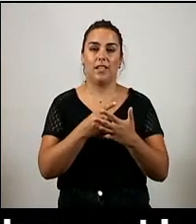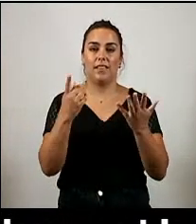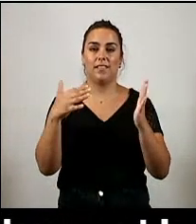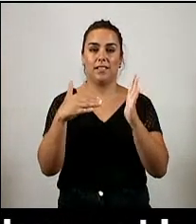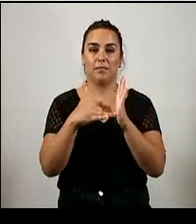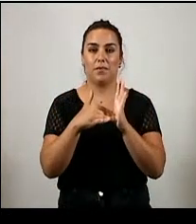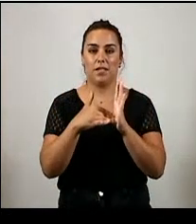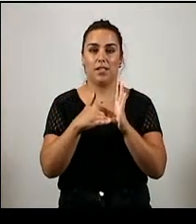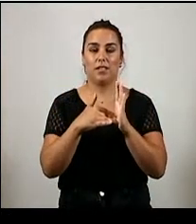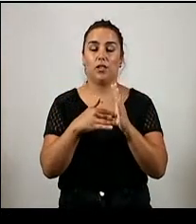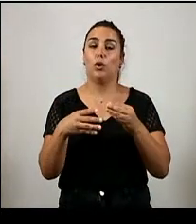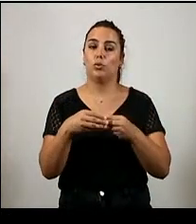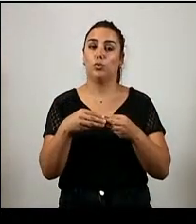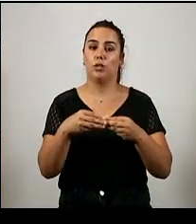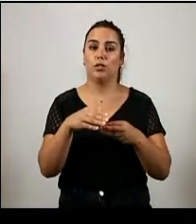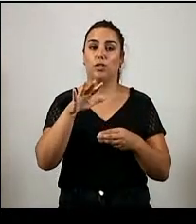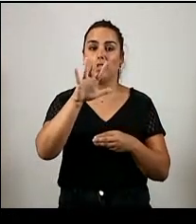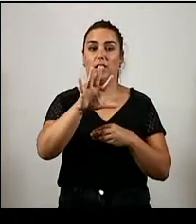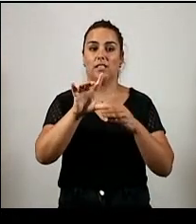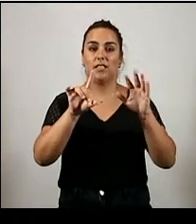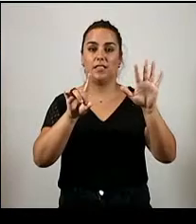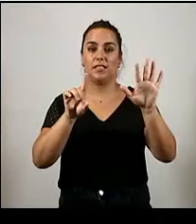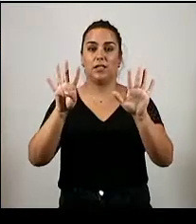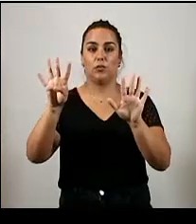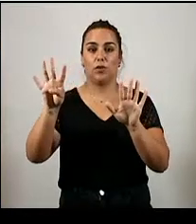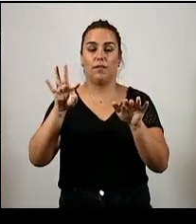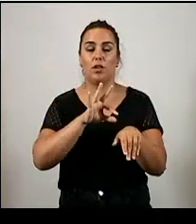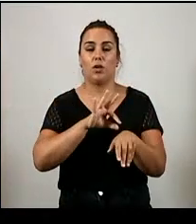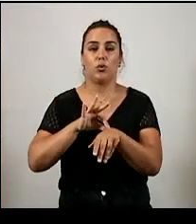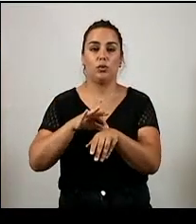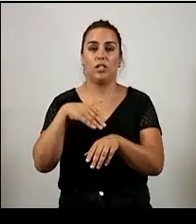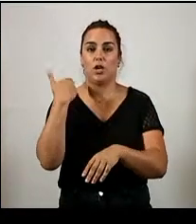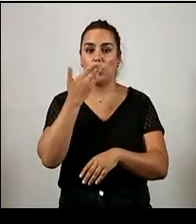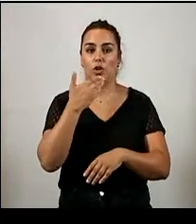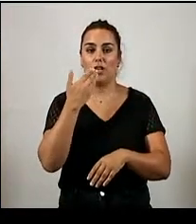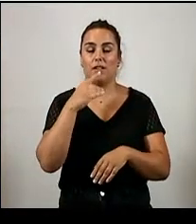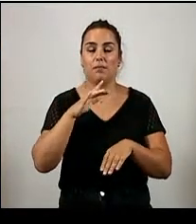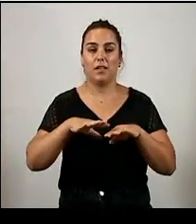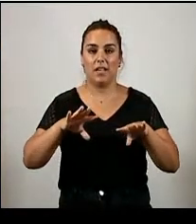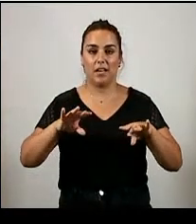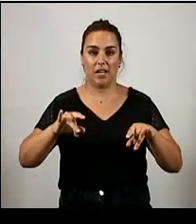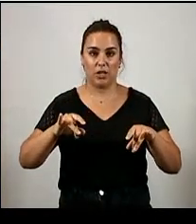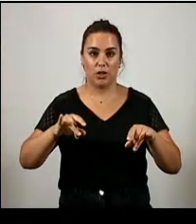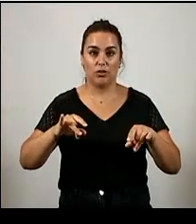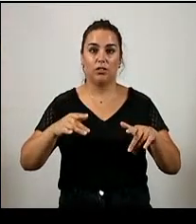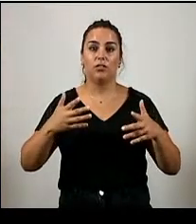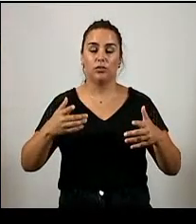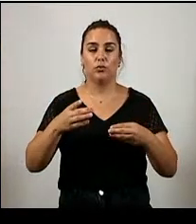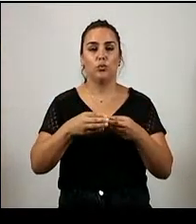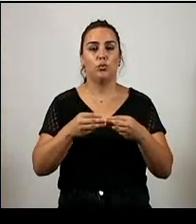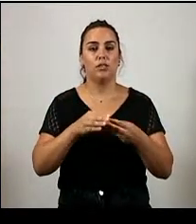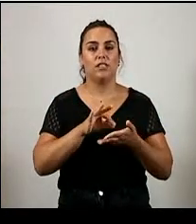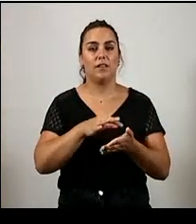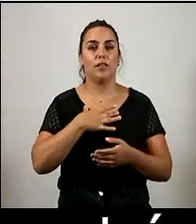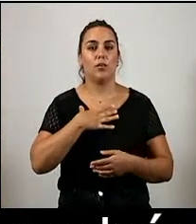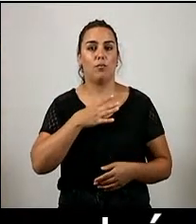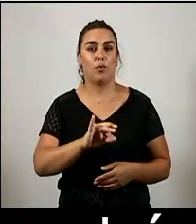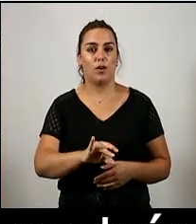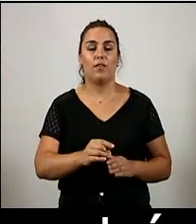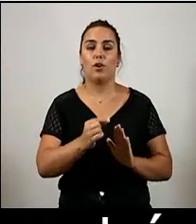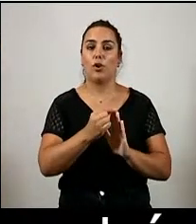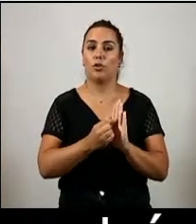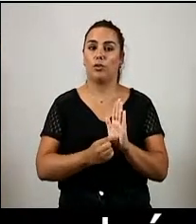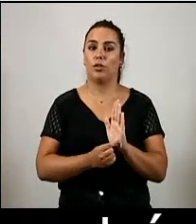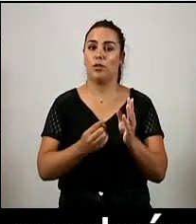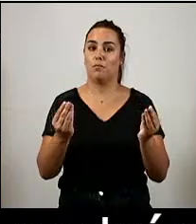que son usuarios de 569 rutas escolares que operan en la región, podrán hacer uso de este servicio en mejores